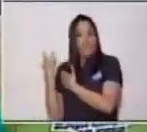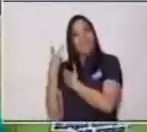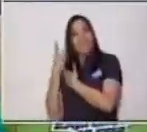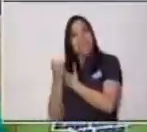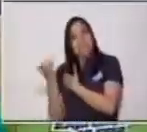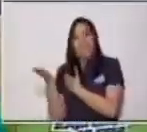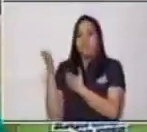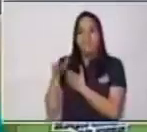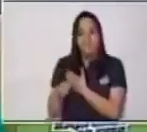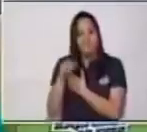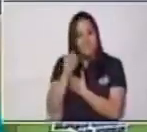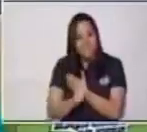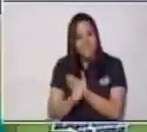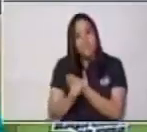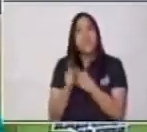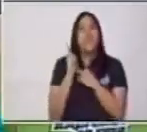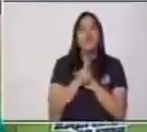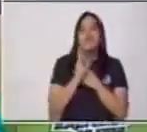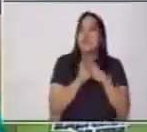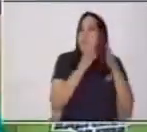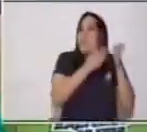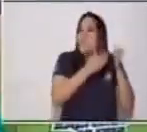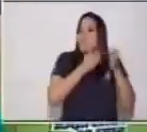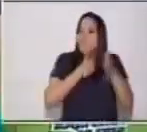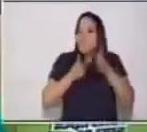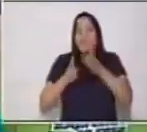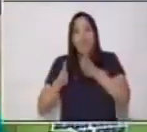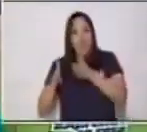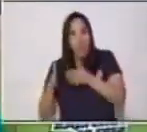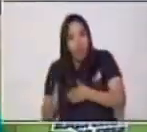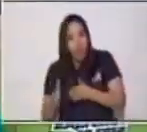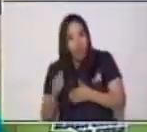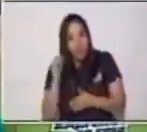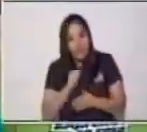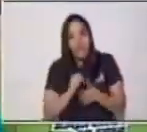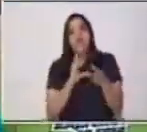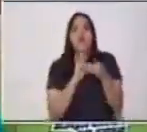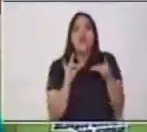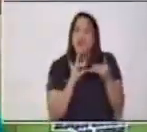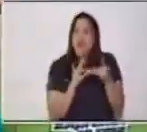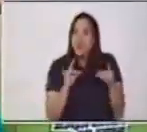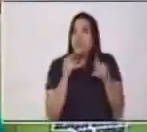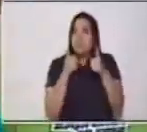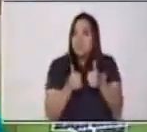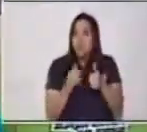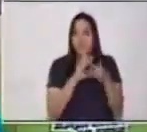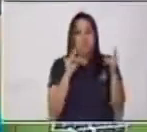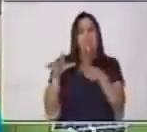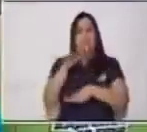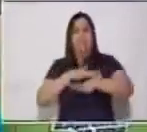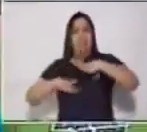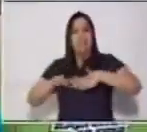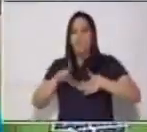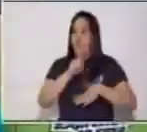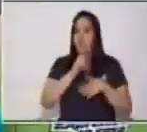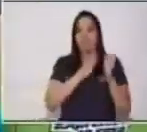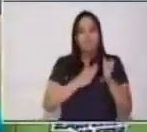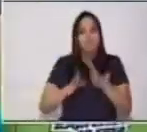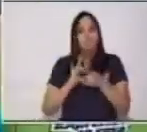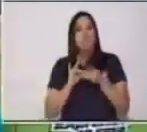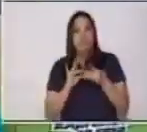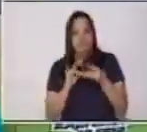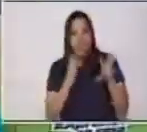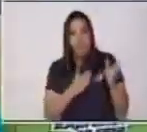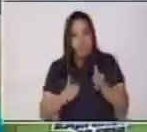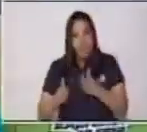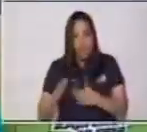una secuencia lógica lo que nos están contando, no nos lo están contando por gusto. En este sentido vamos a